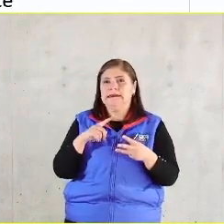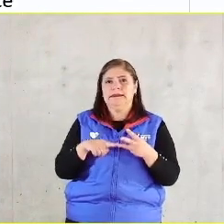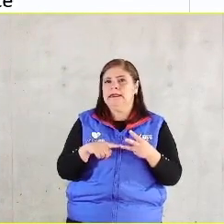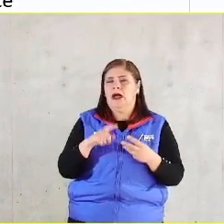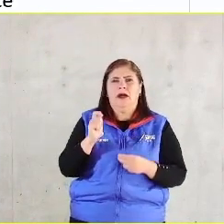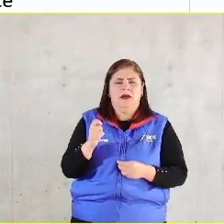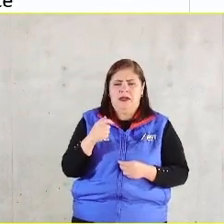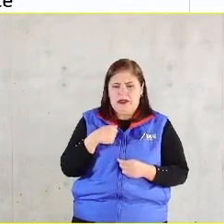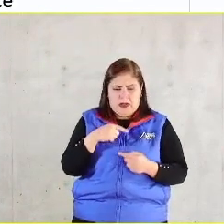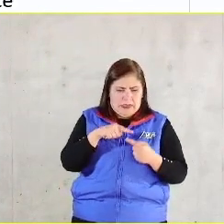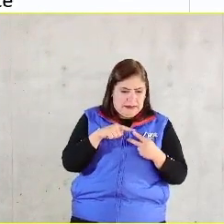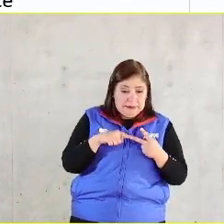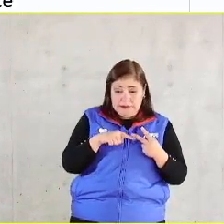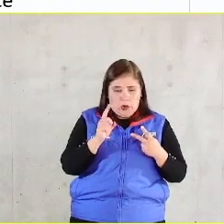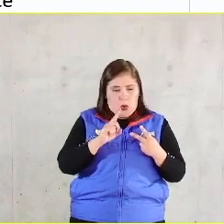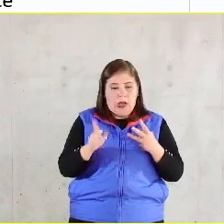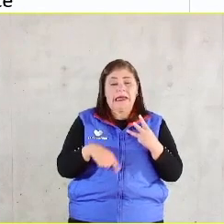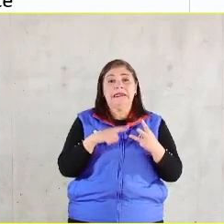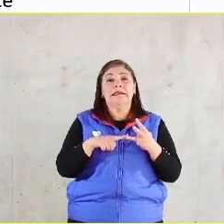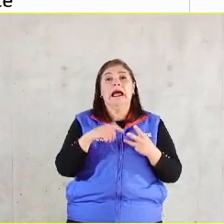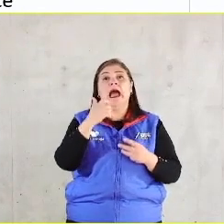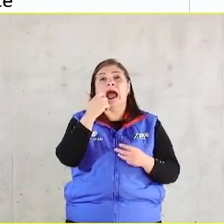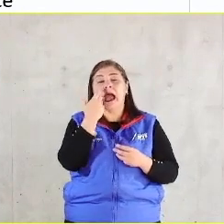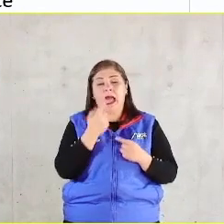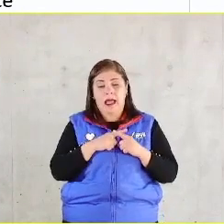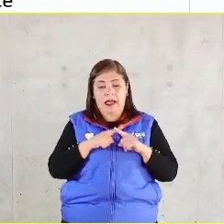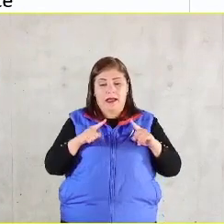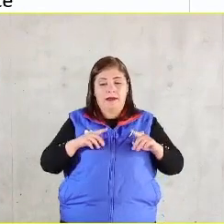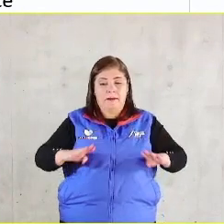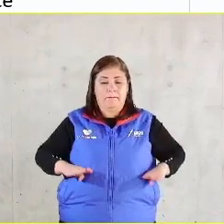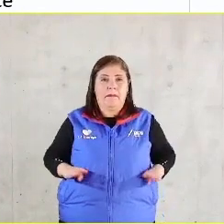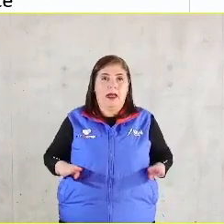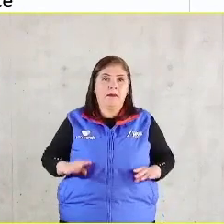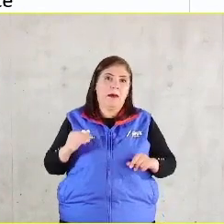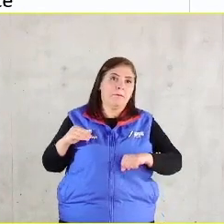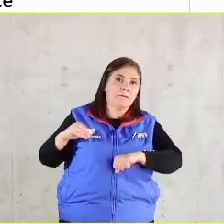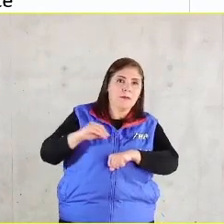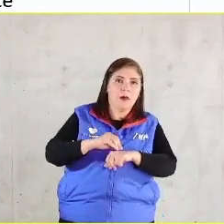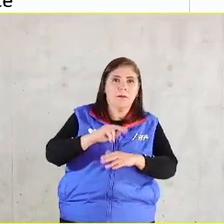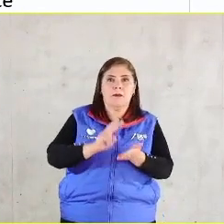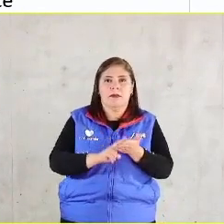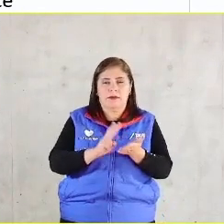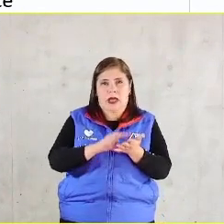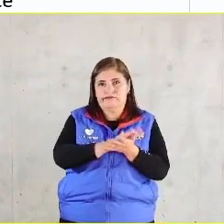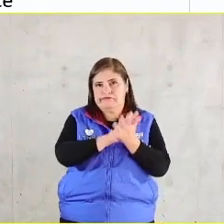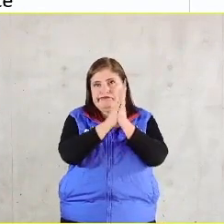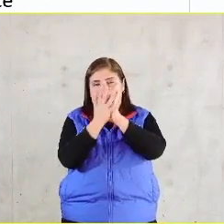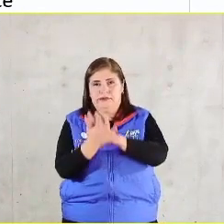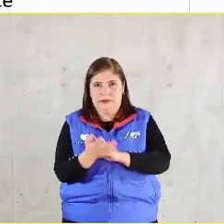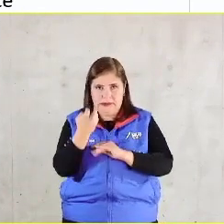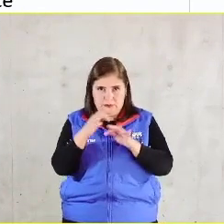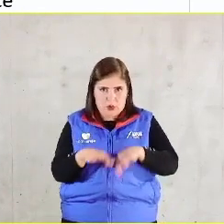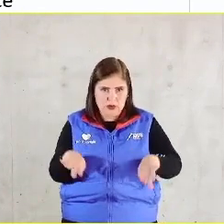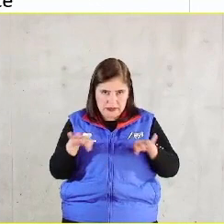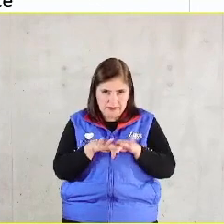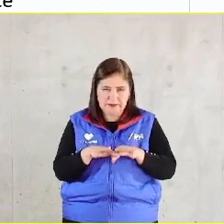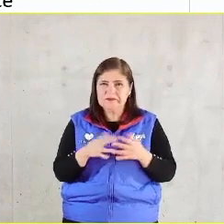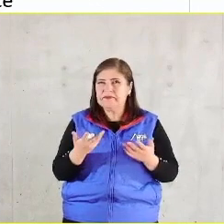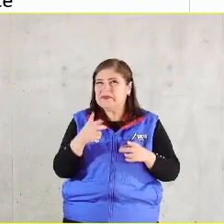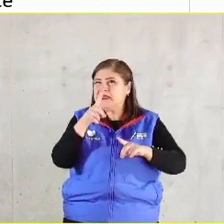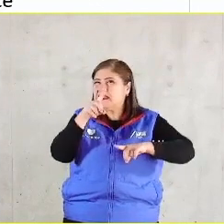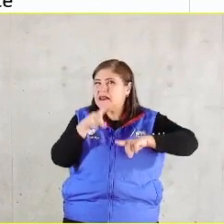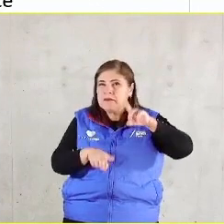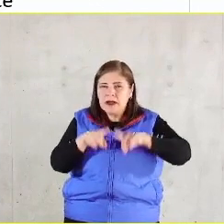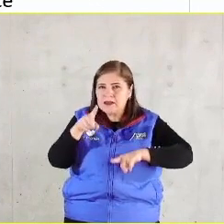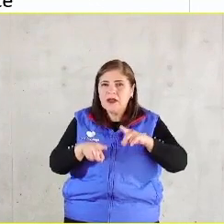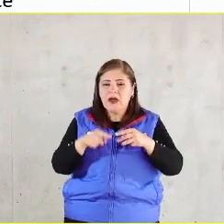por optimización y cumplimiento, estamos por una diferenciación y un valor y una transformación, ¿sí? Entonces,